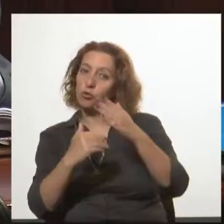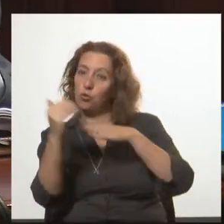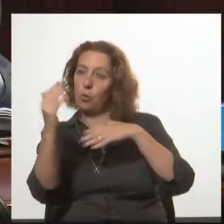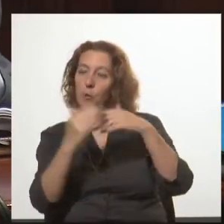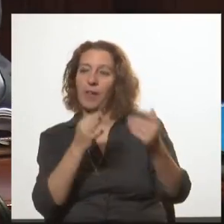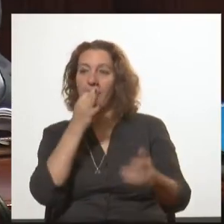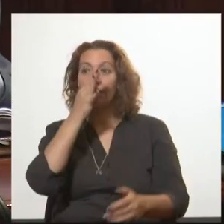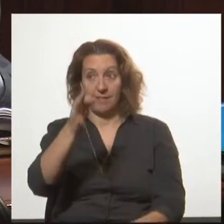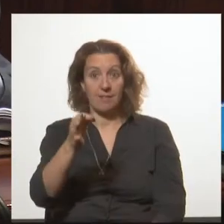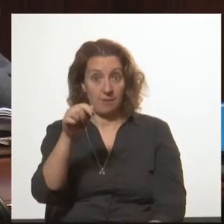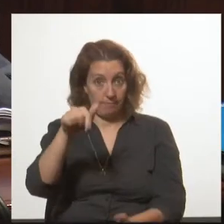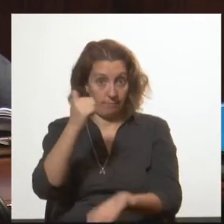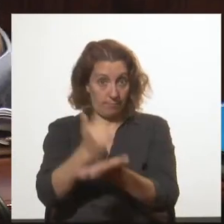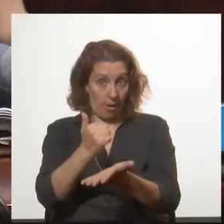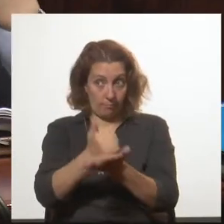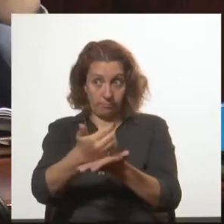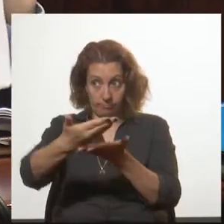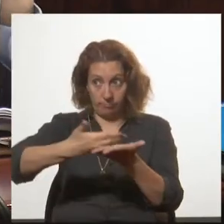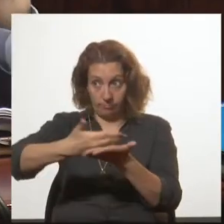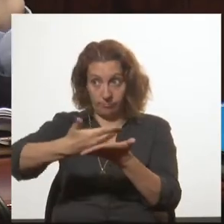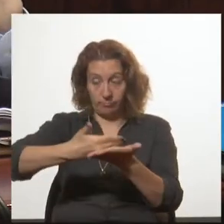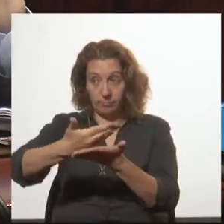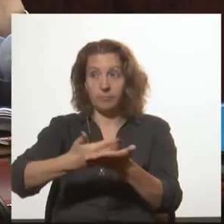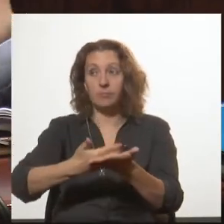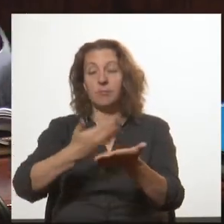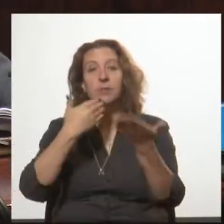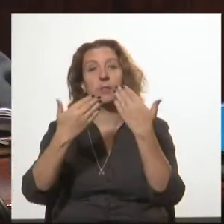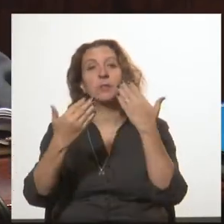aquí está toda la entrevista